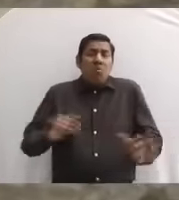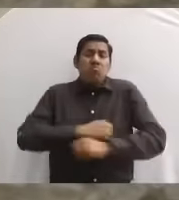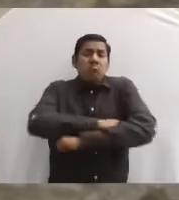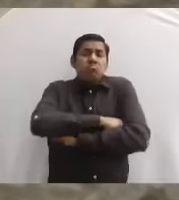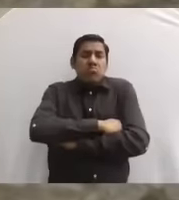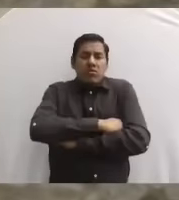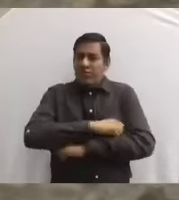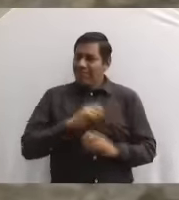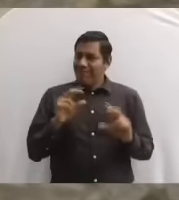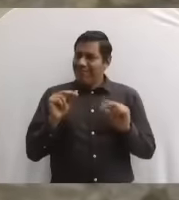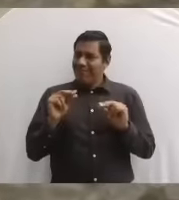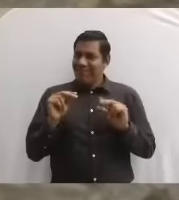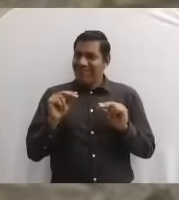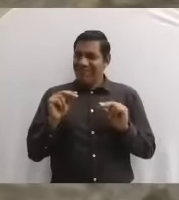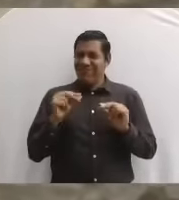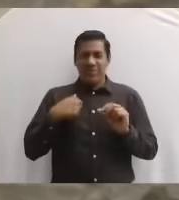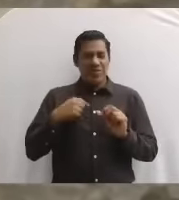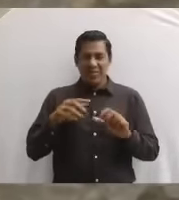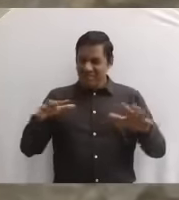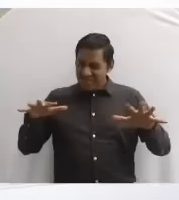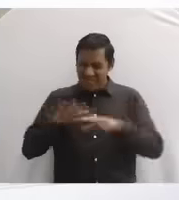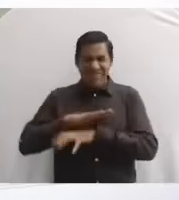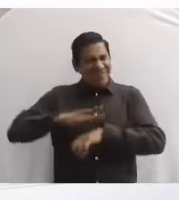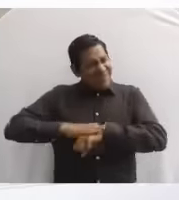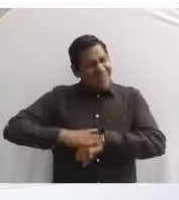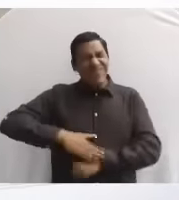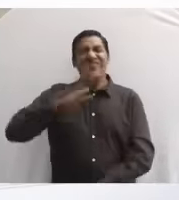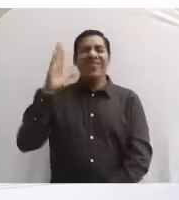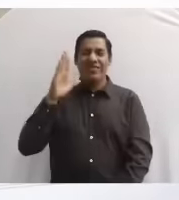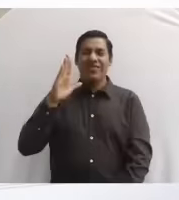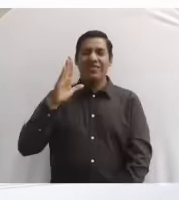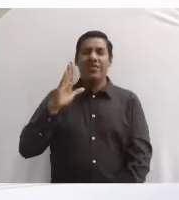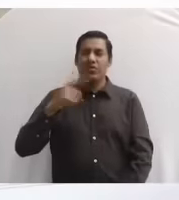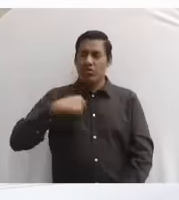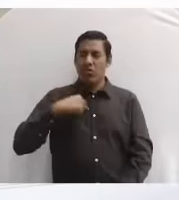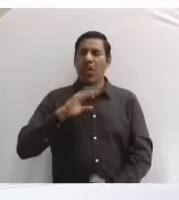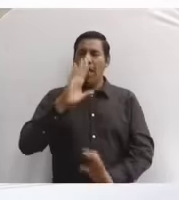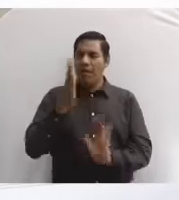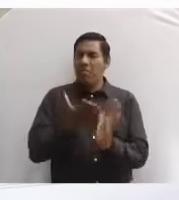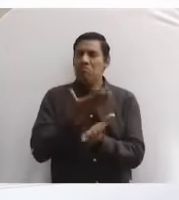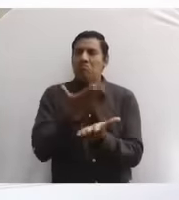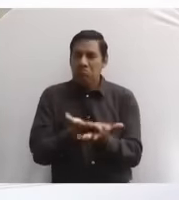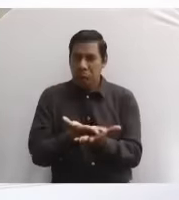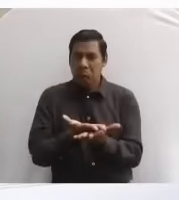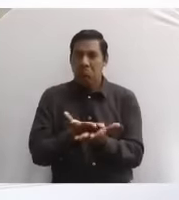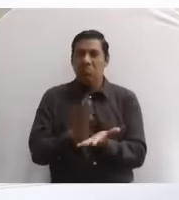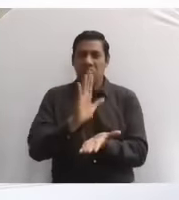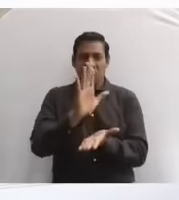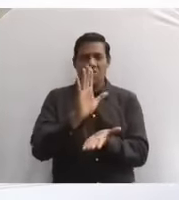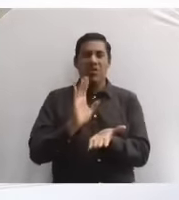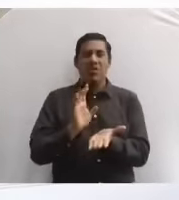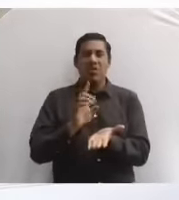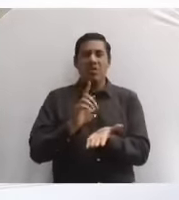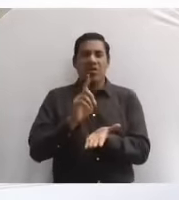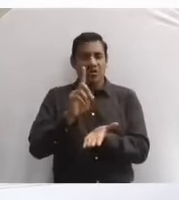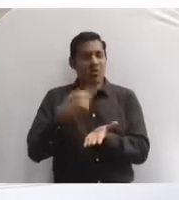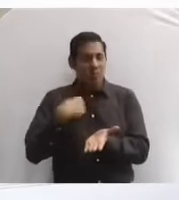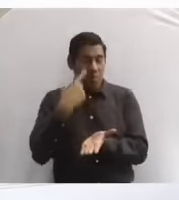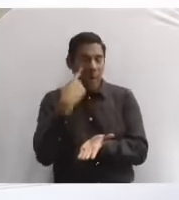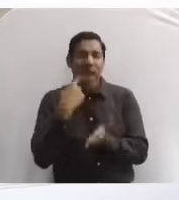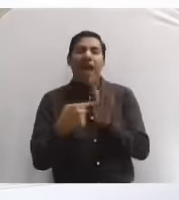Vamos a hacer más con la transformación. Yo les propongo, lo voy a poner a su